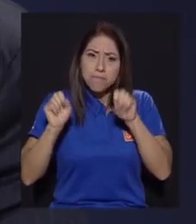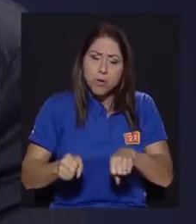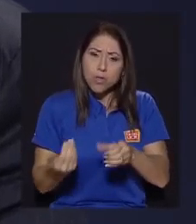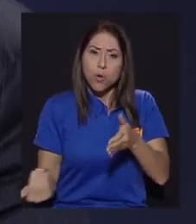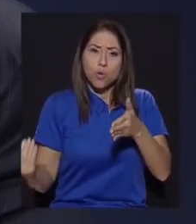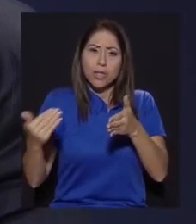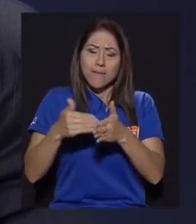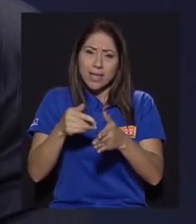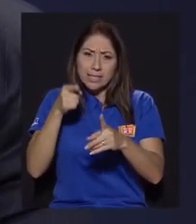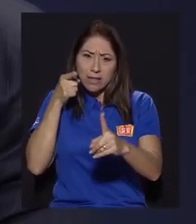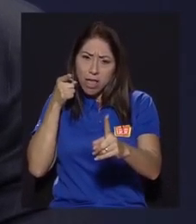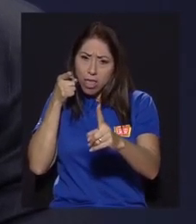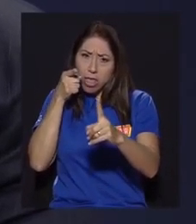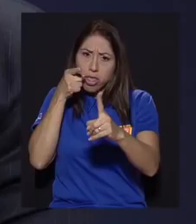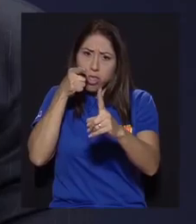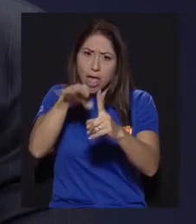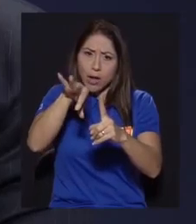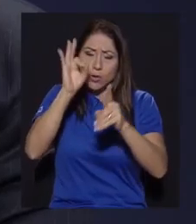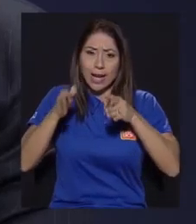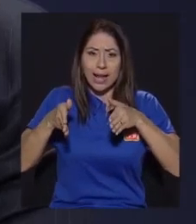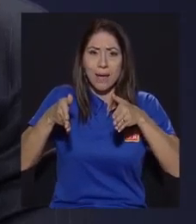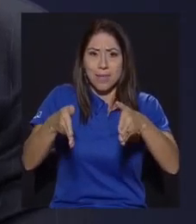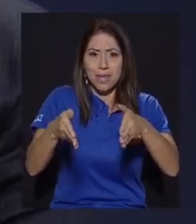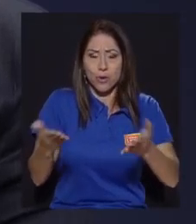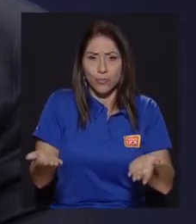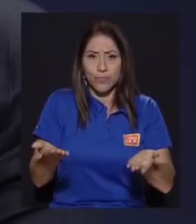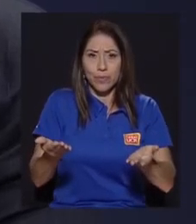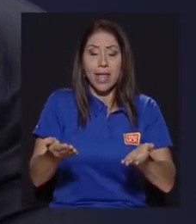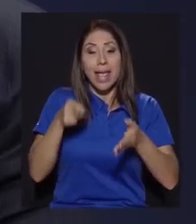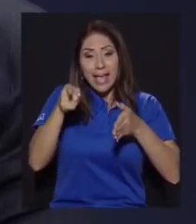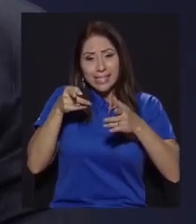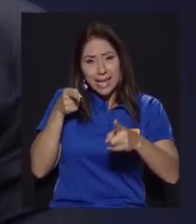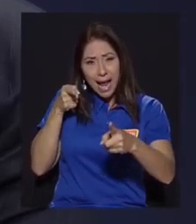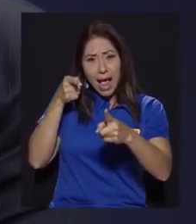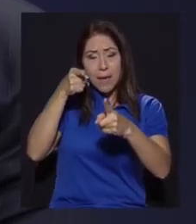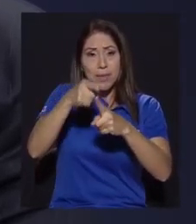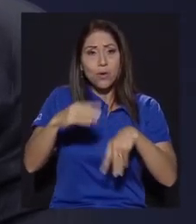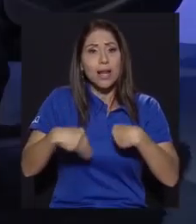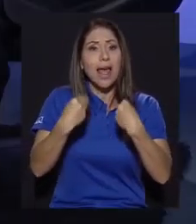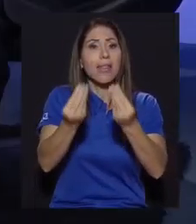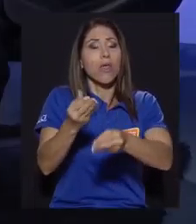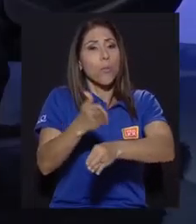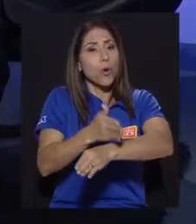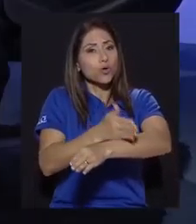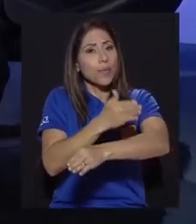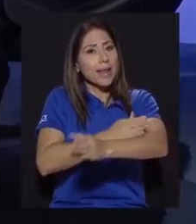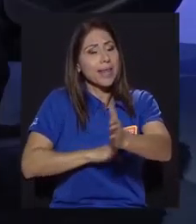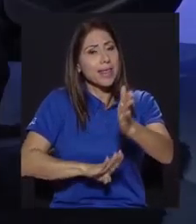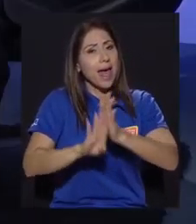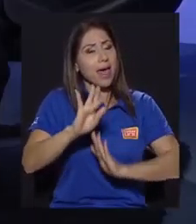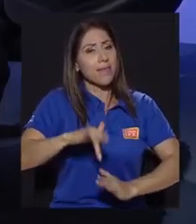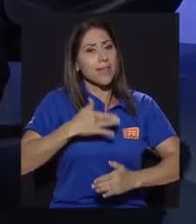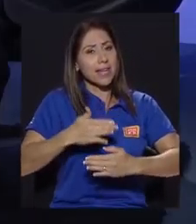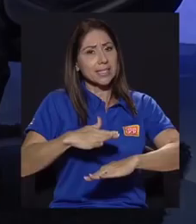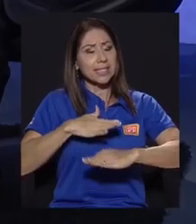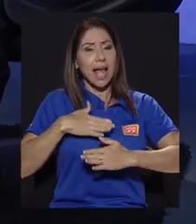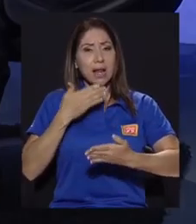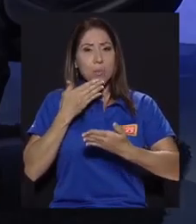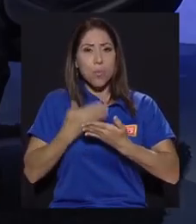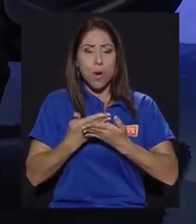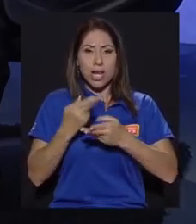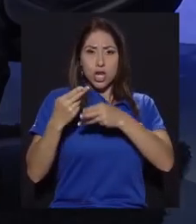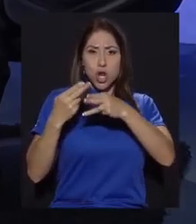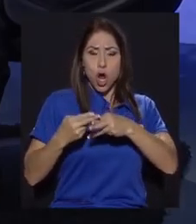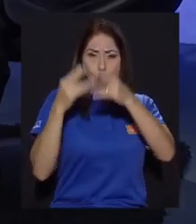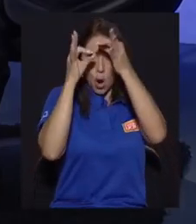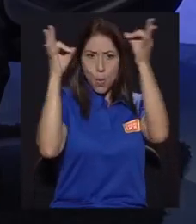su camino el camino que le ha dado prosperidad bienestar un buen nombre y nos ha permitido vivir